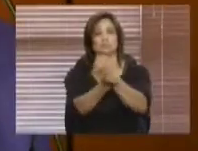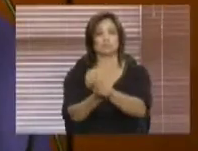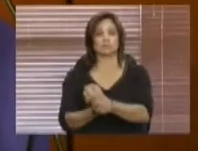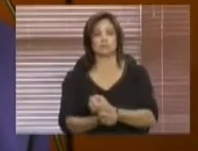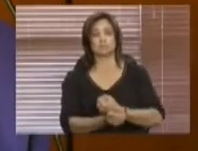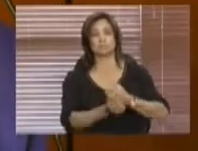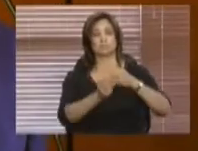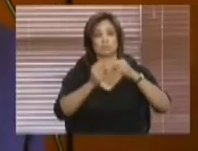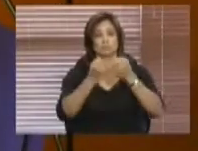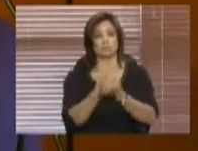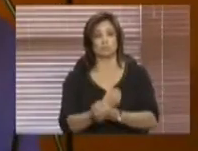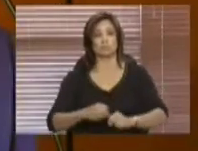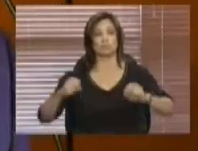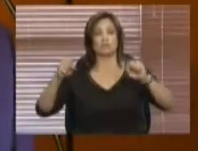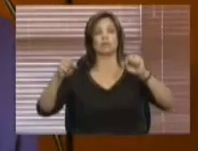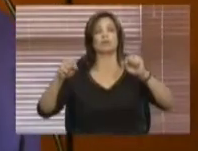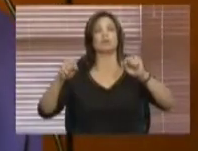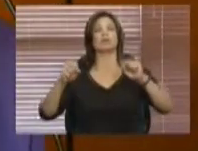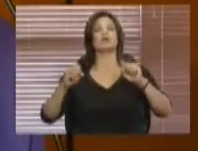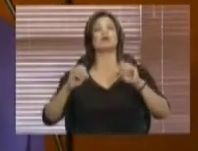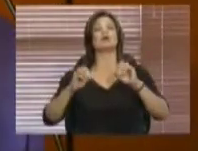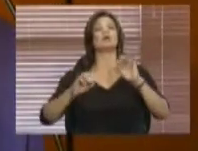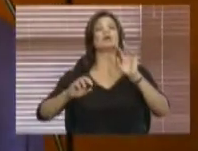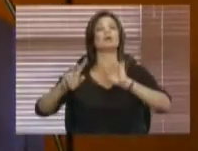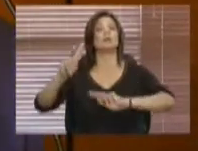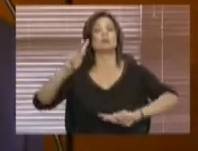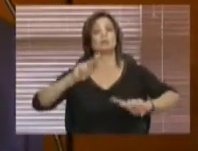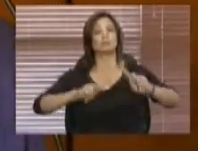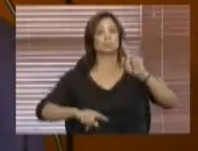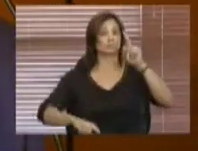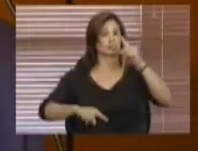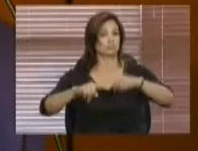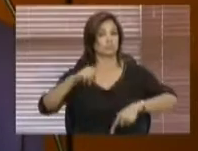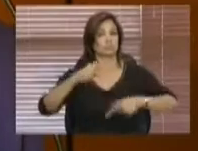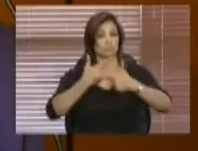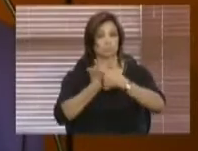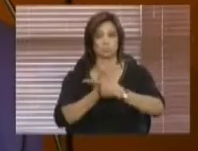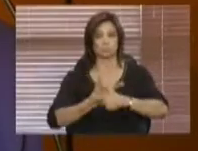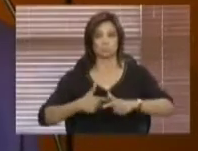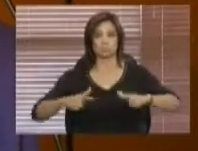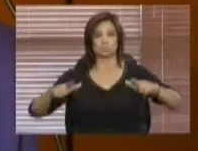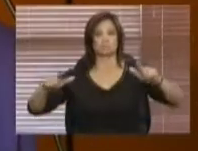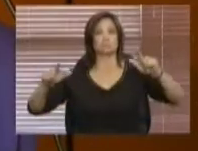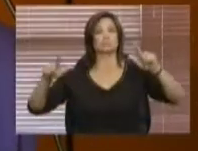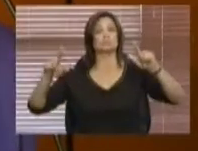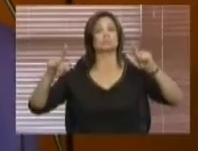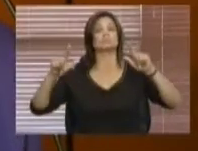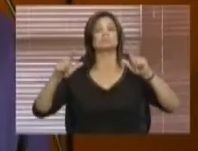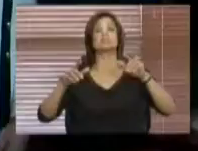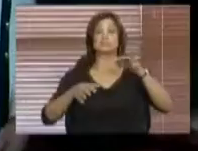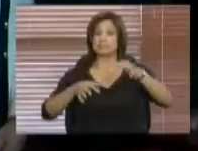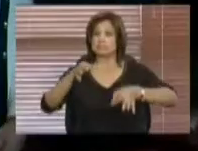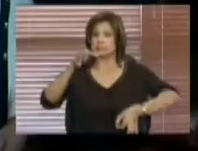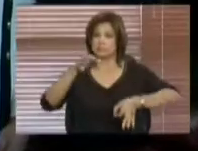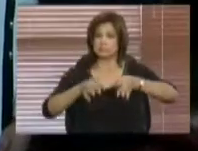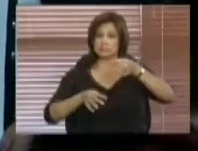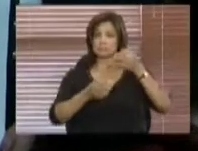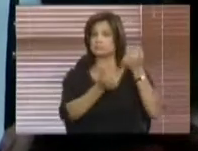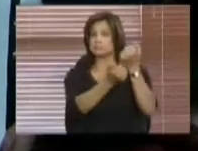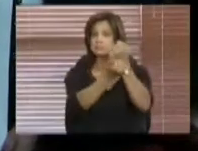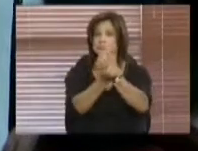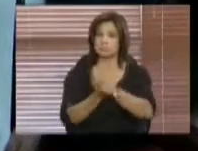de esclavo rompió. Ningún pueblo ser libre merece si